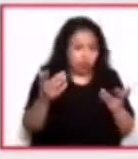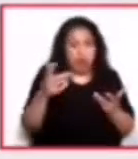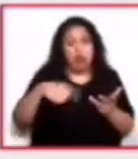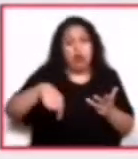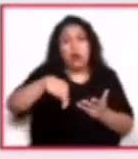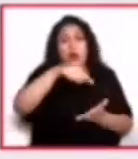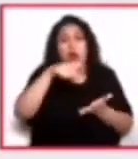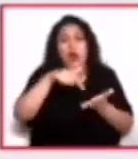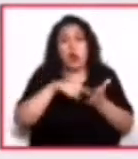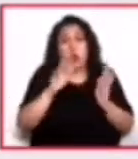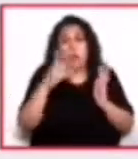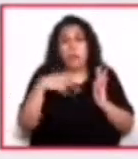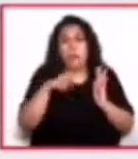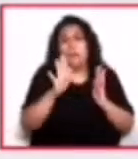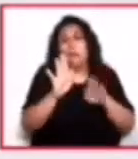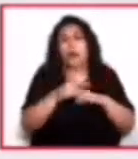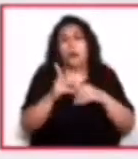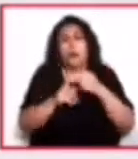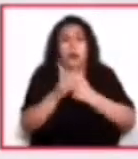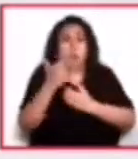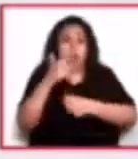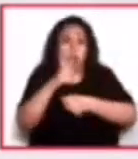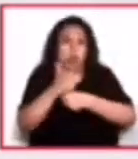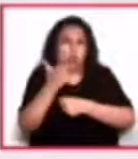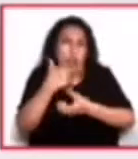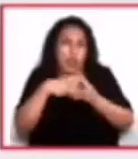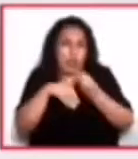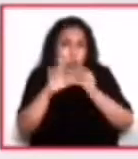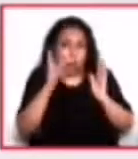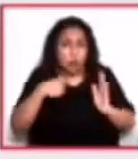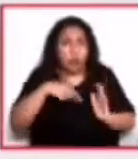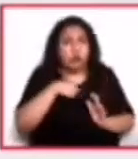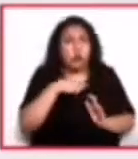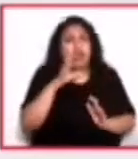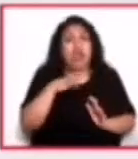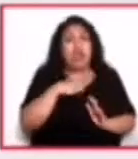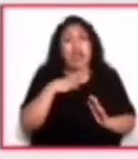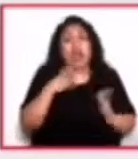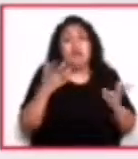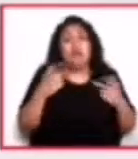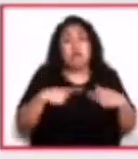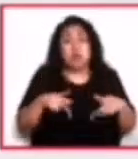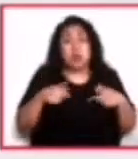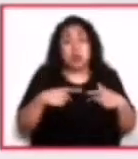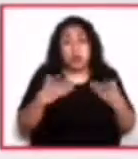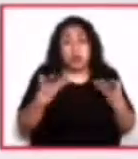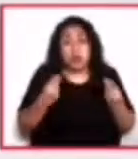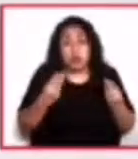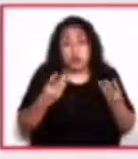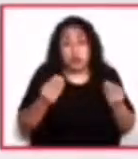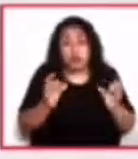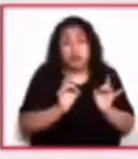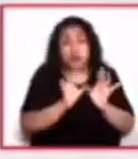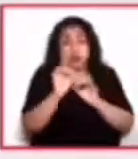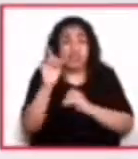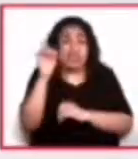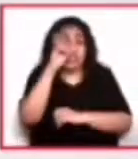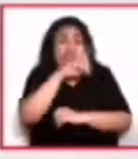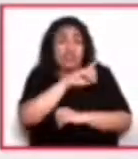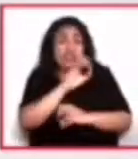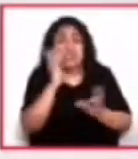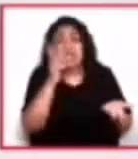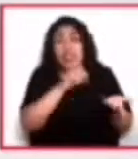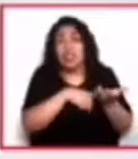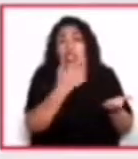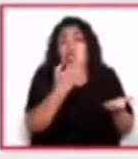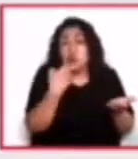geográficamente, ¿no? Geográfica y social, económicamente. Hemos nuestra gente ha pasado por muchas situaciones difíciles, ¿no? En las